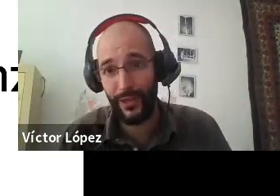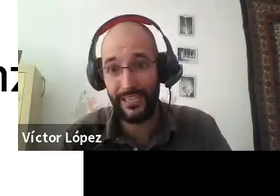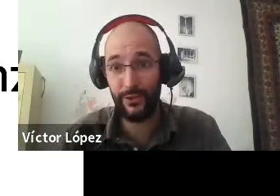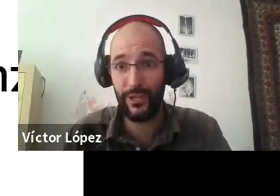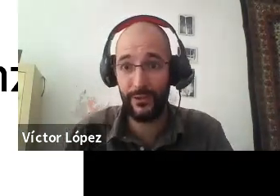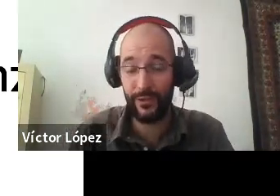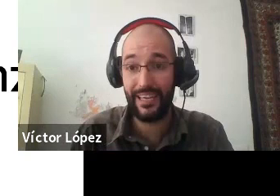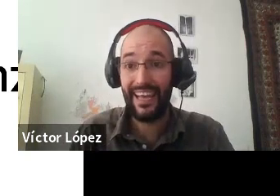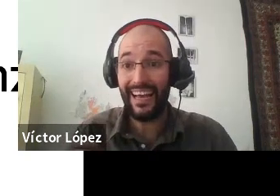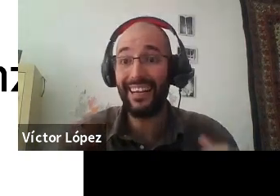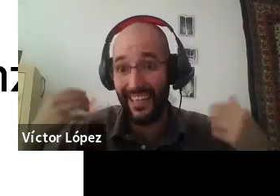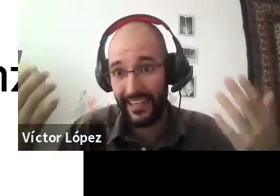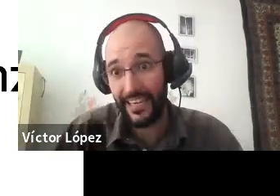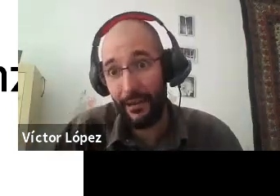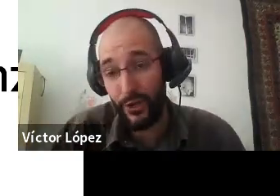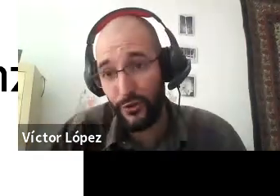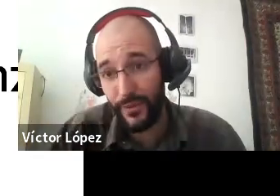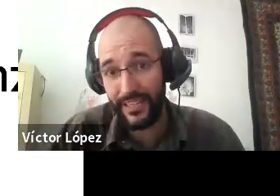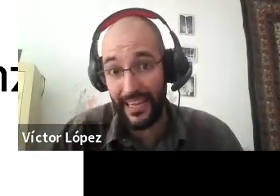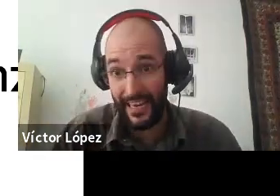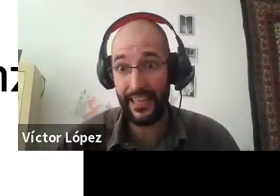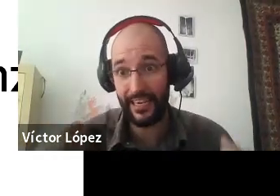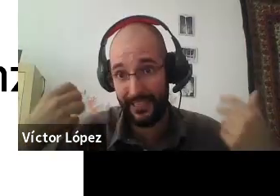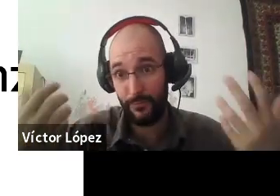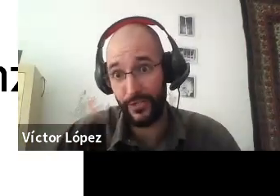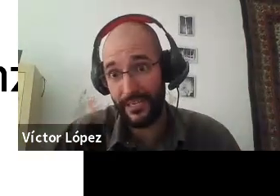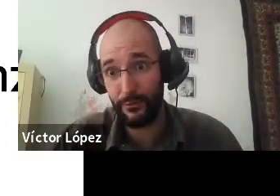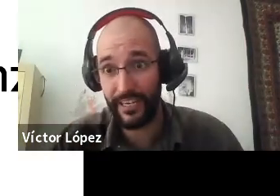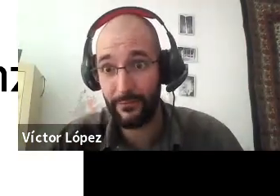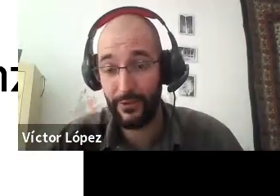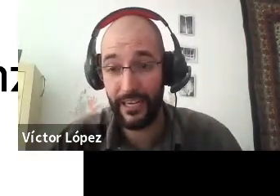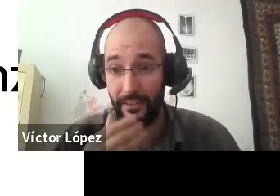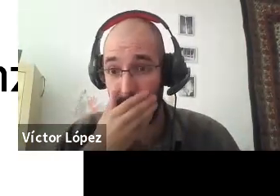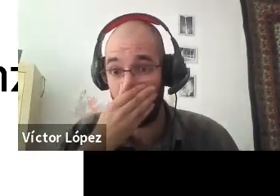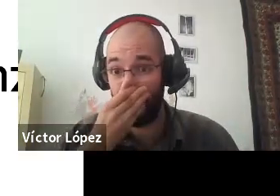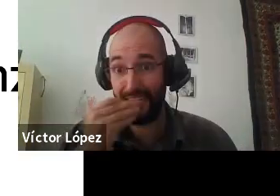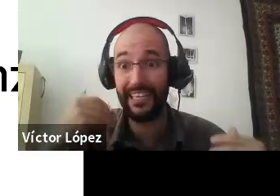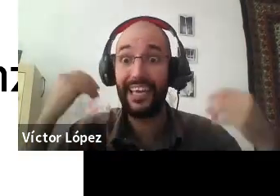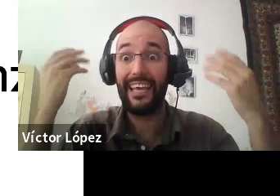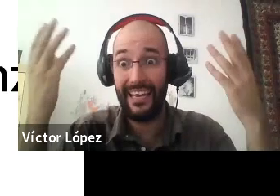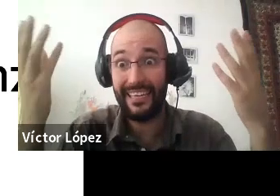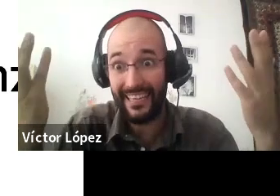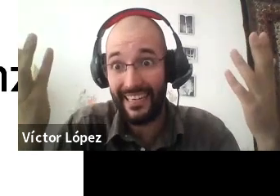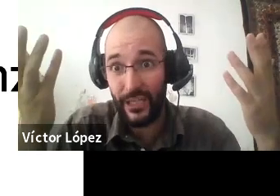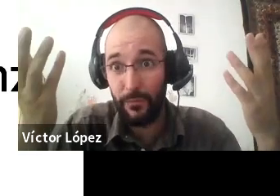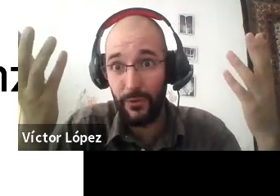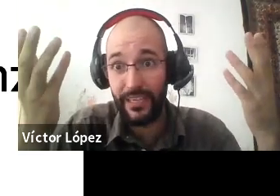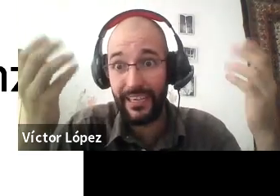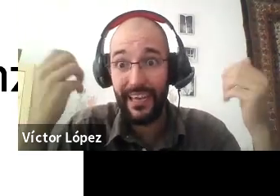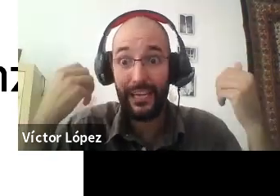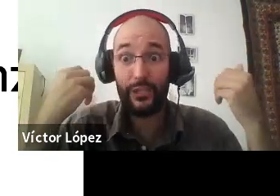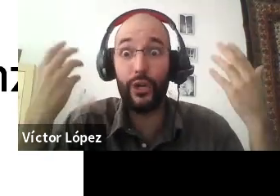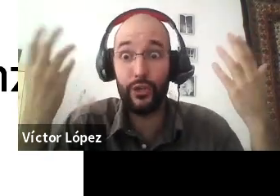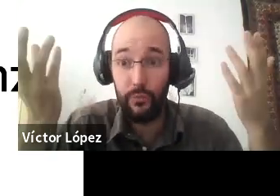que conocen la historia, ¿no? Que a raíz de que la Unión Soviética lanzara, después de la Segunda Guerra Mundial, el año 57, el satélite